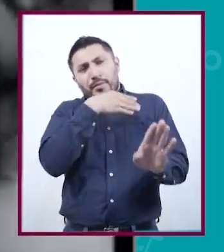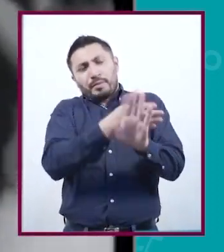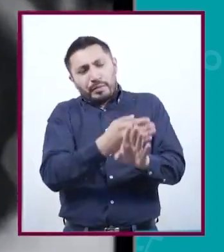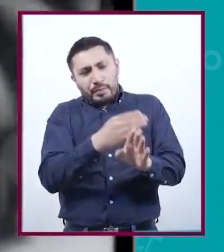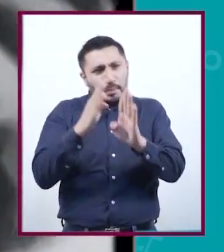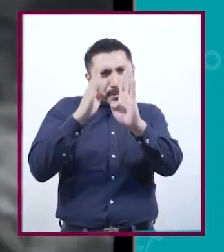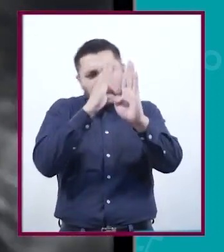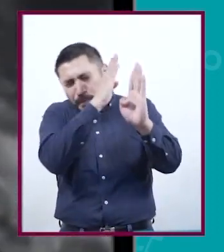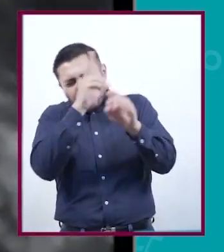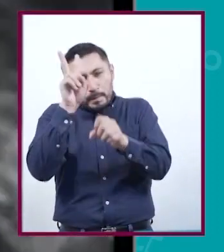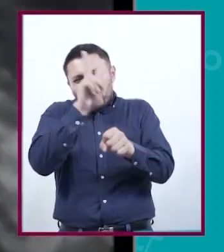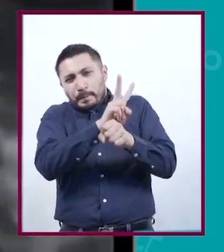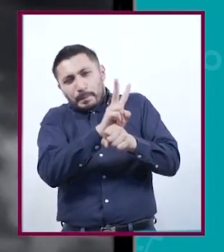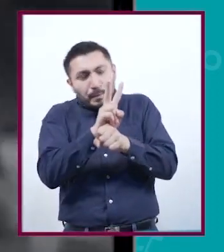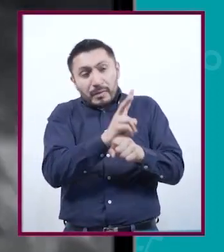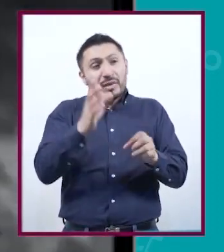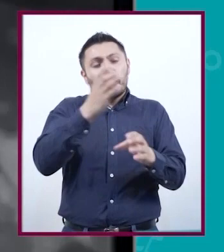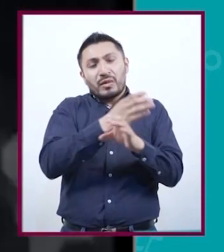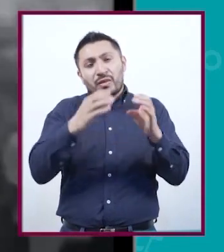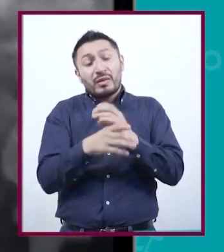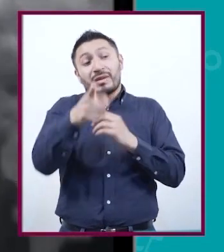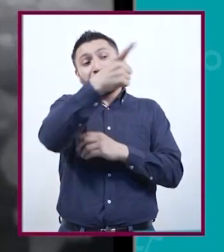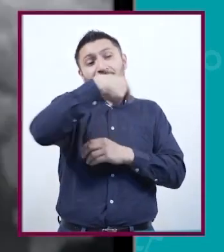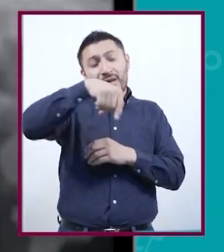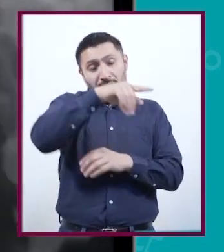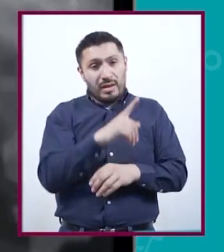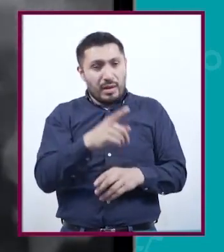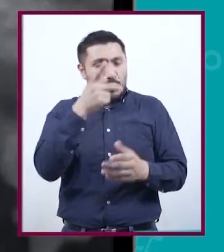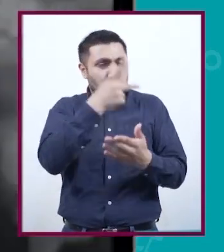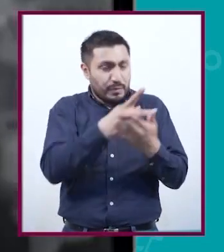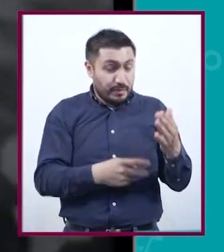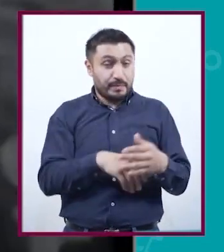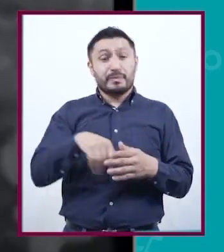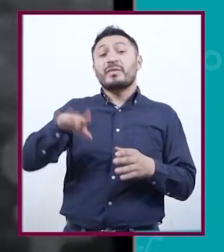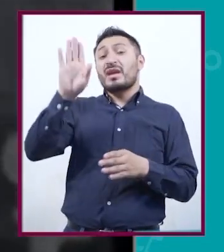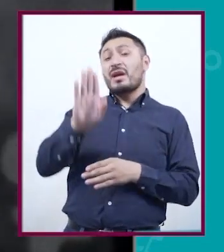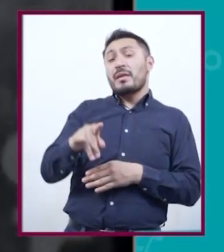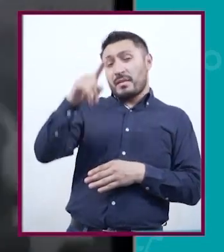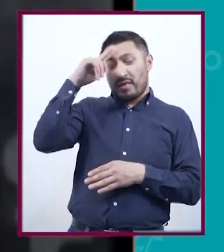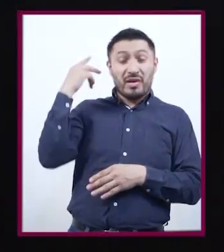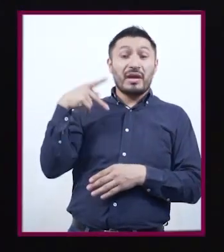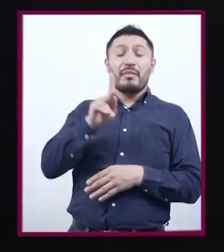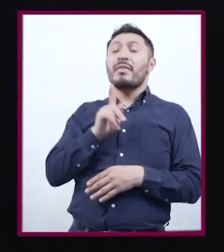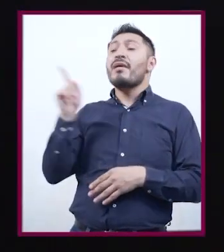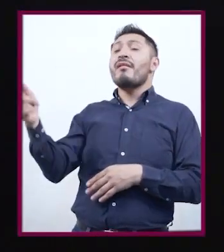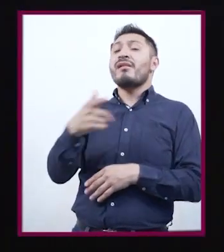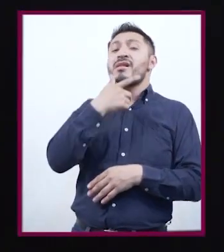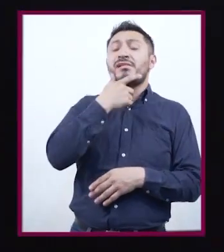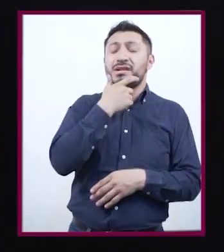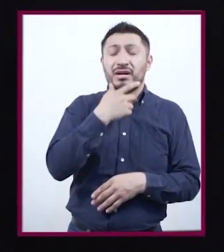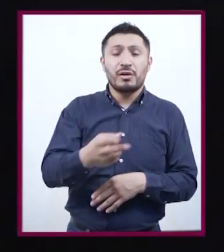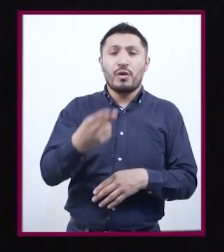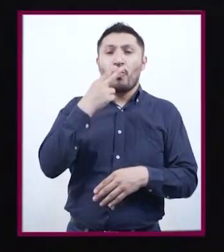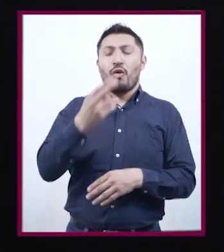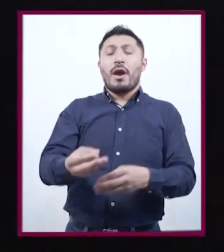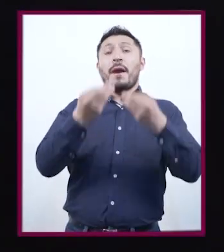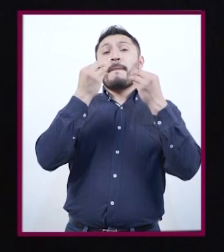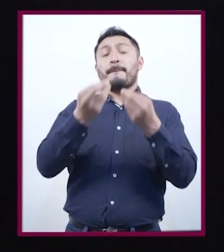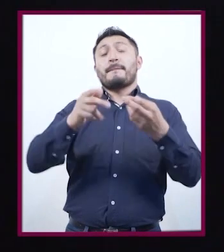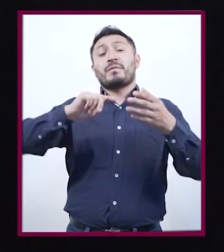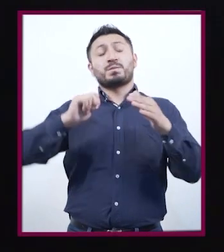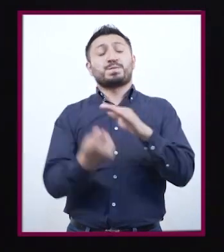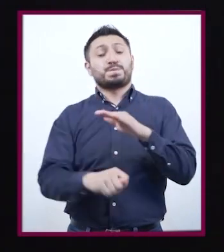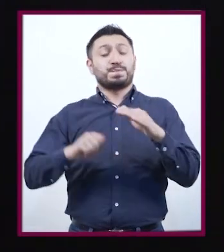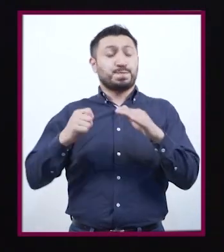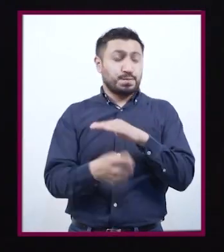sorpresas, espías y muchas otras cosas que los nazis hacían. Se dice fácil, pero los ingleses tuvieron que